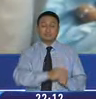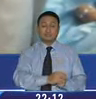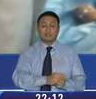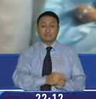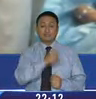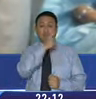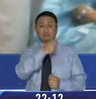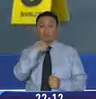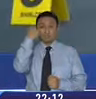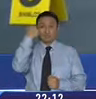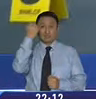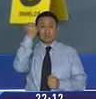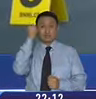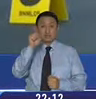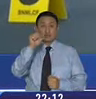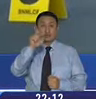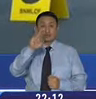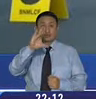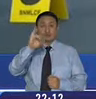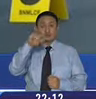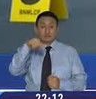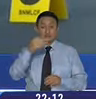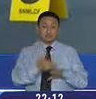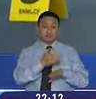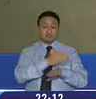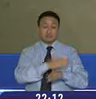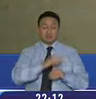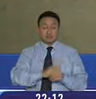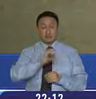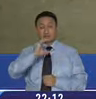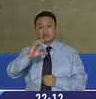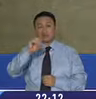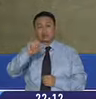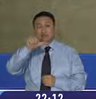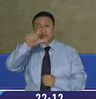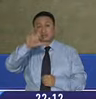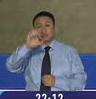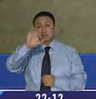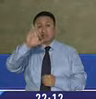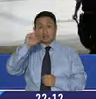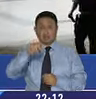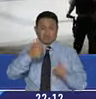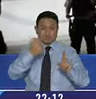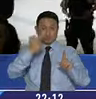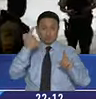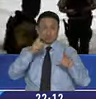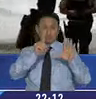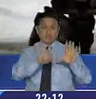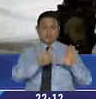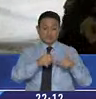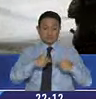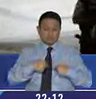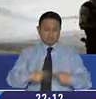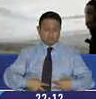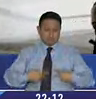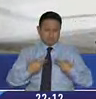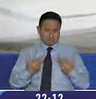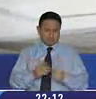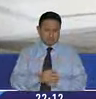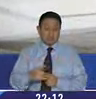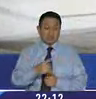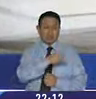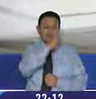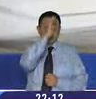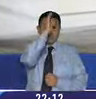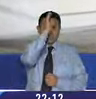Sucia, un adolescente que días atrás fue baleado en Calceta. Sobrevivió a 6 impactos de bala, pero por la gravedad de las heridas fue internado